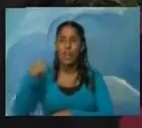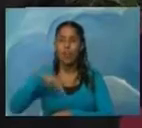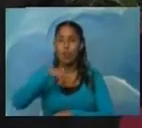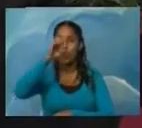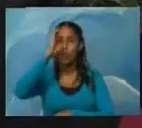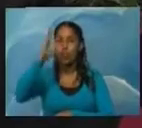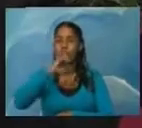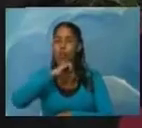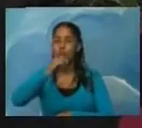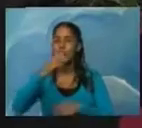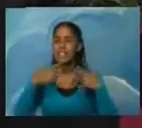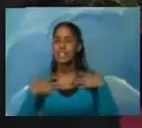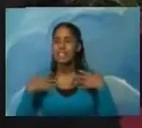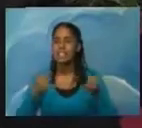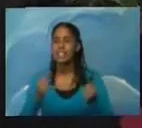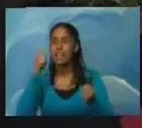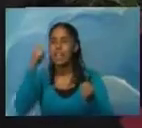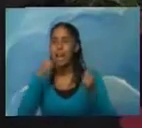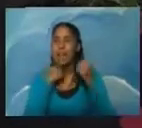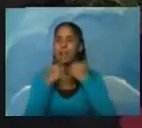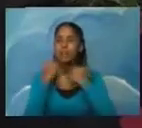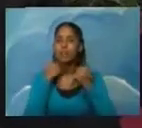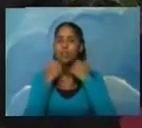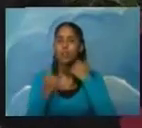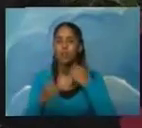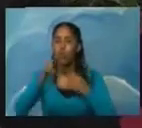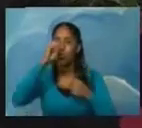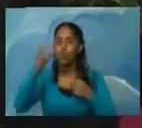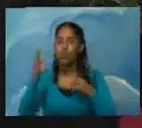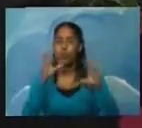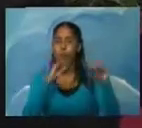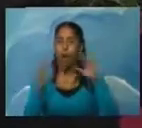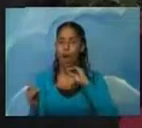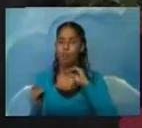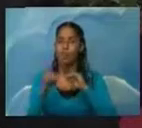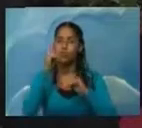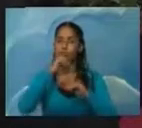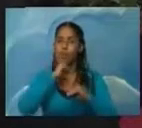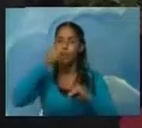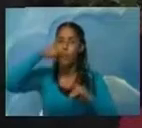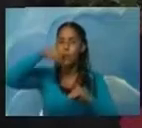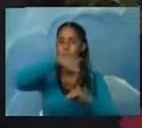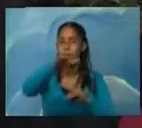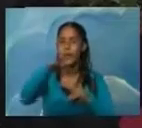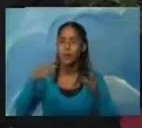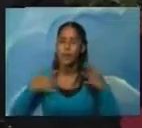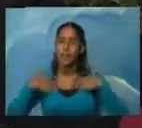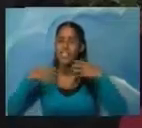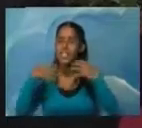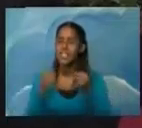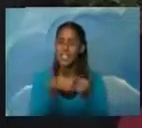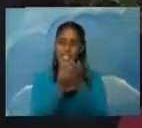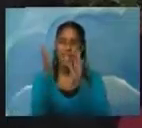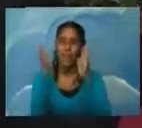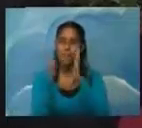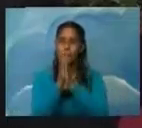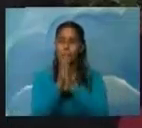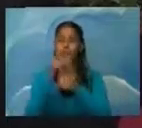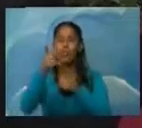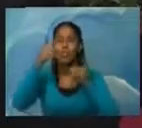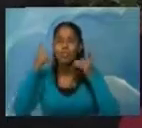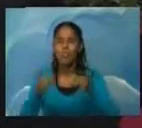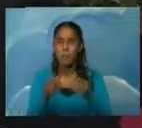un Dios que sana al enfermo. Entonces, Dios habla al pueblo y dice, tú eres un pueblo santo, y como eres un pueblo santo,